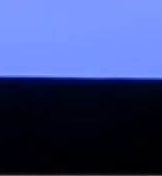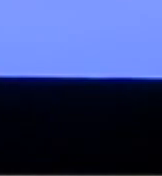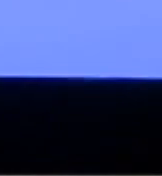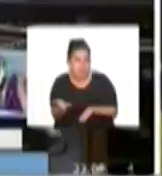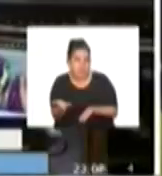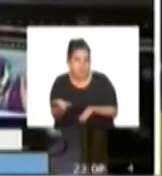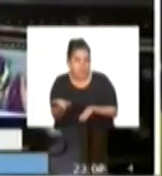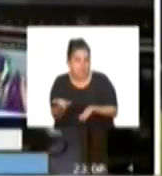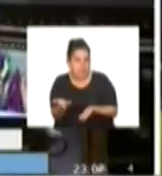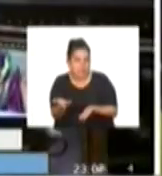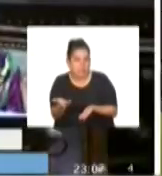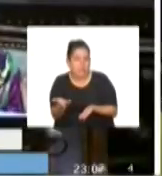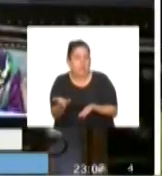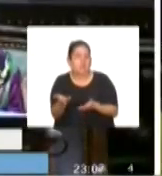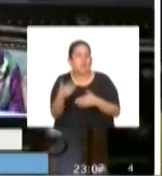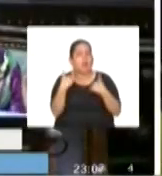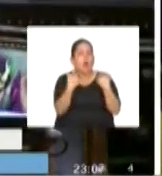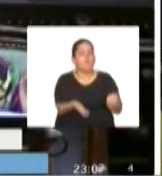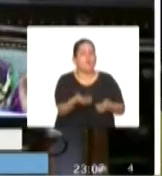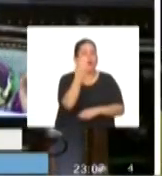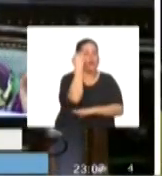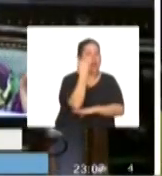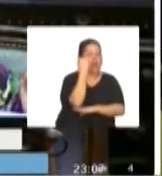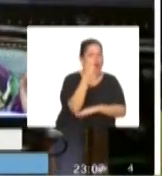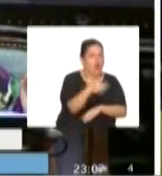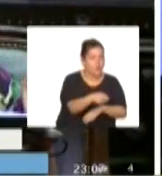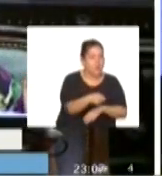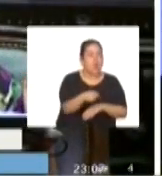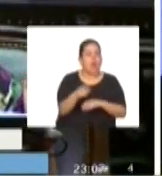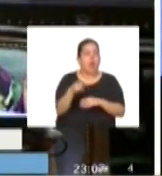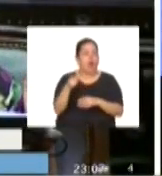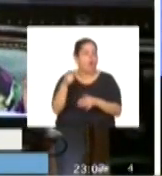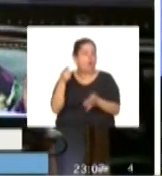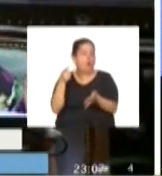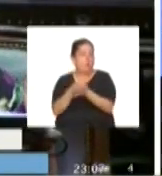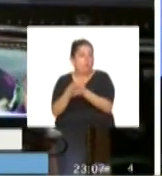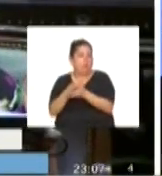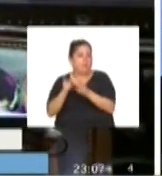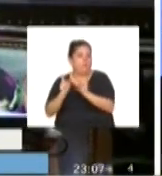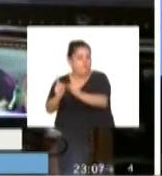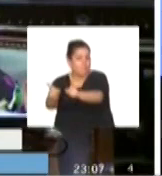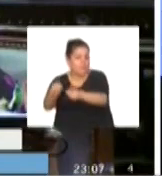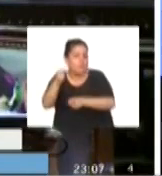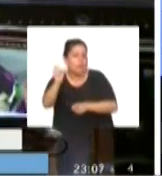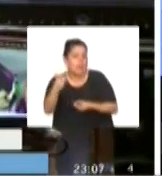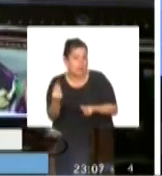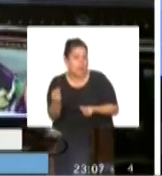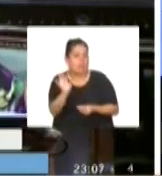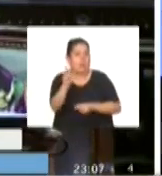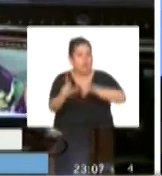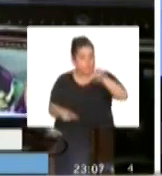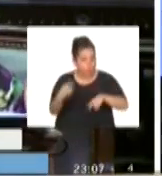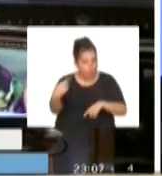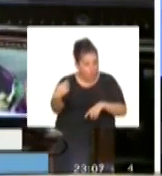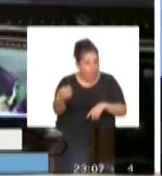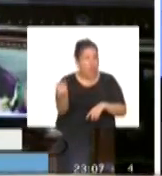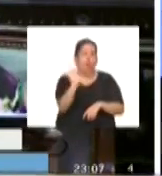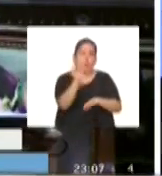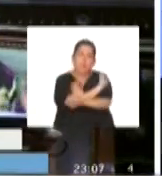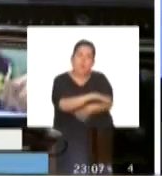diría, una falta simultánea de inteligencia en el oficialismo y en la